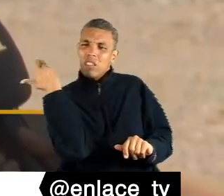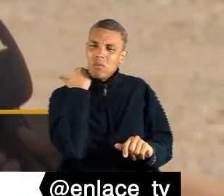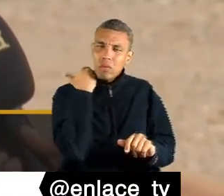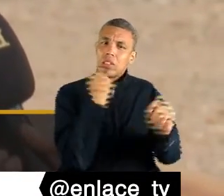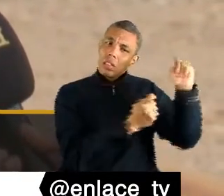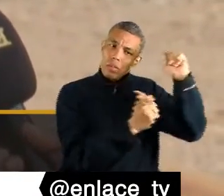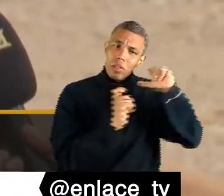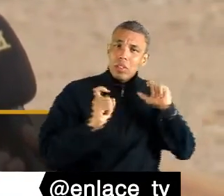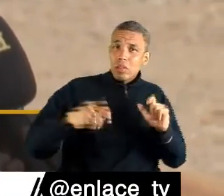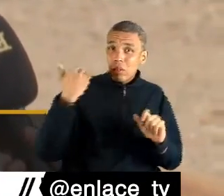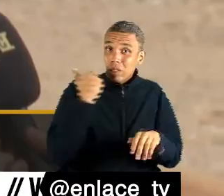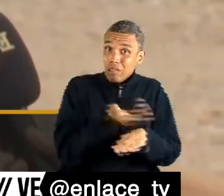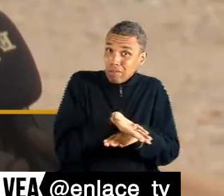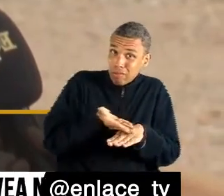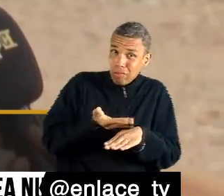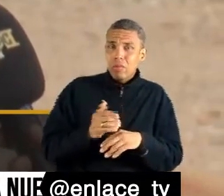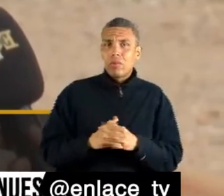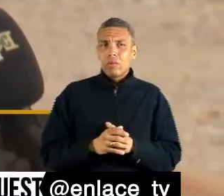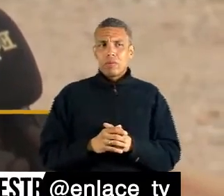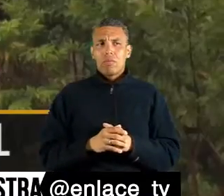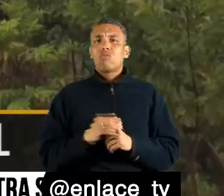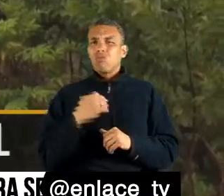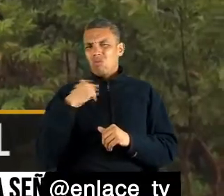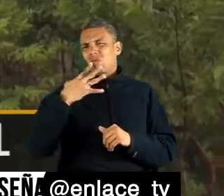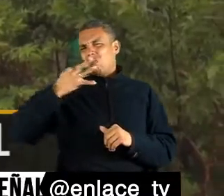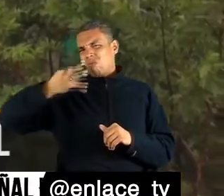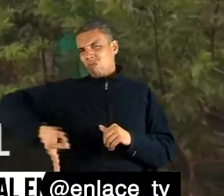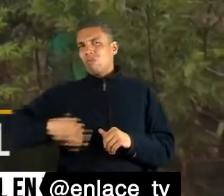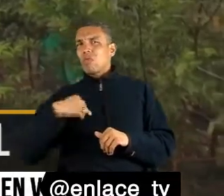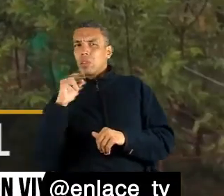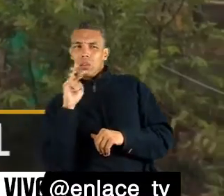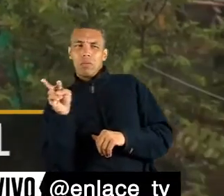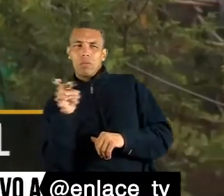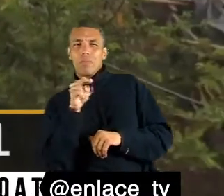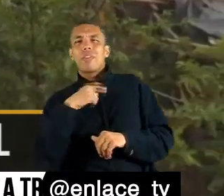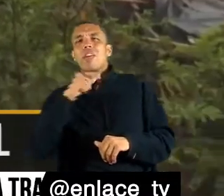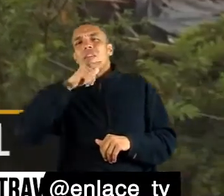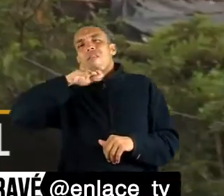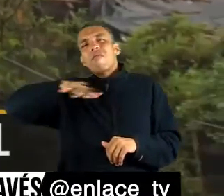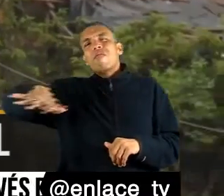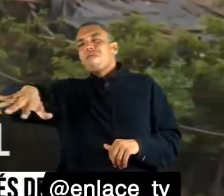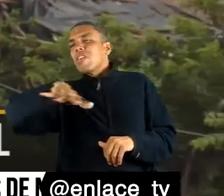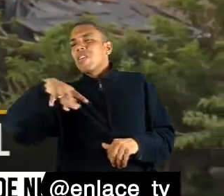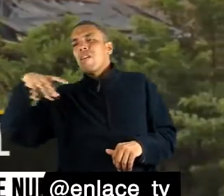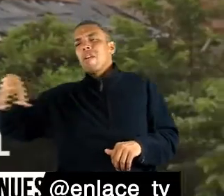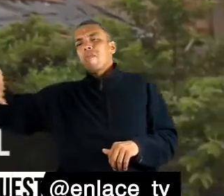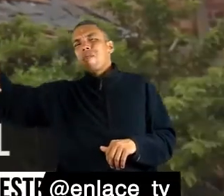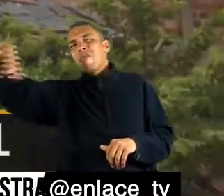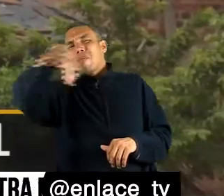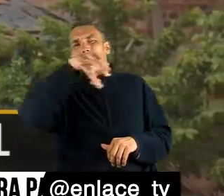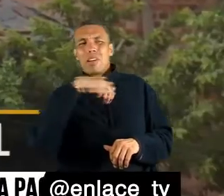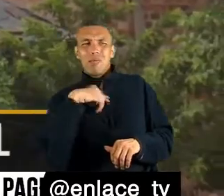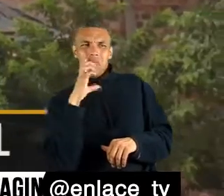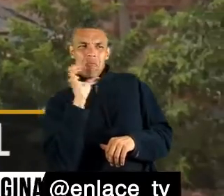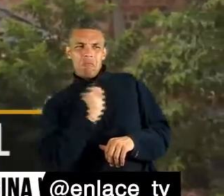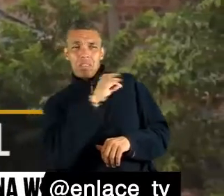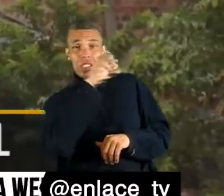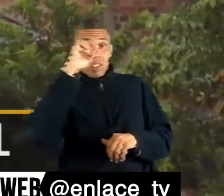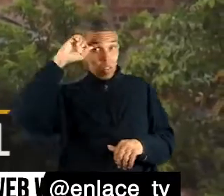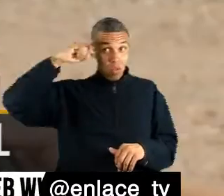ya porque le han estado pagando a todos los vecinos que tienen también su finca y la de ellos